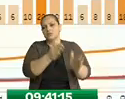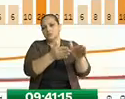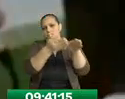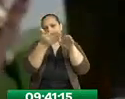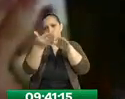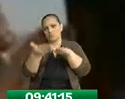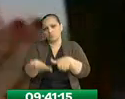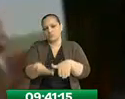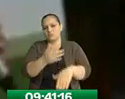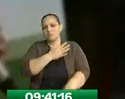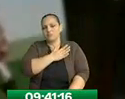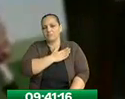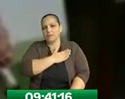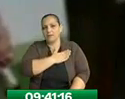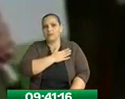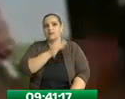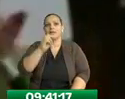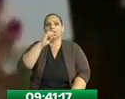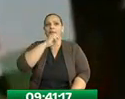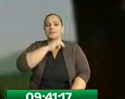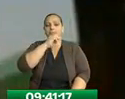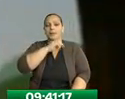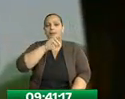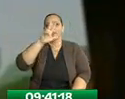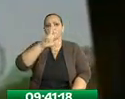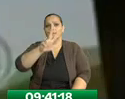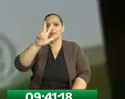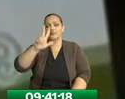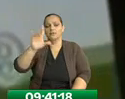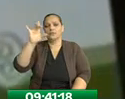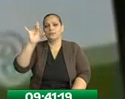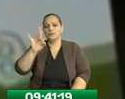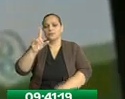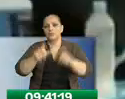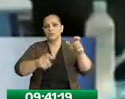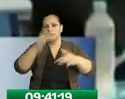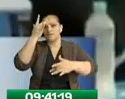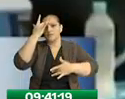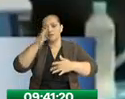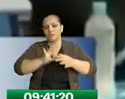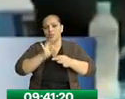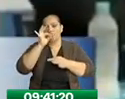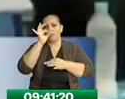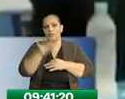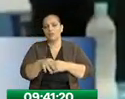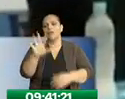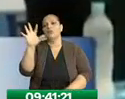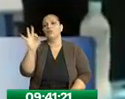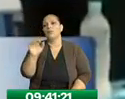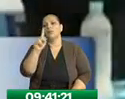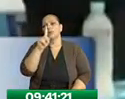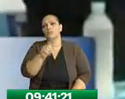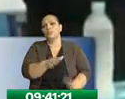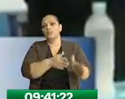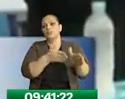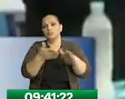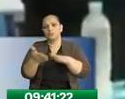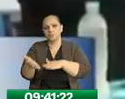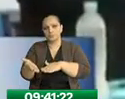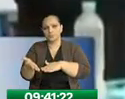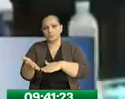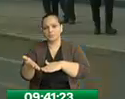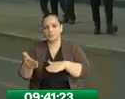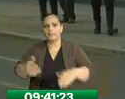registran 338 casos de COVID-19 confirmados y 91 personas fallecidas, además